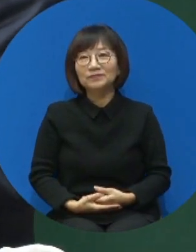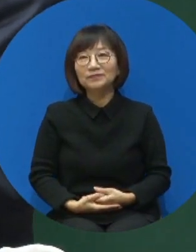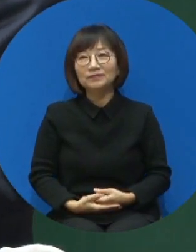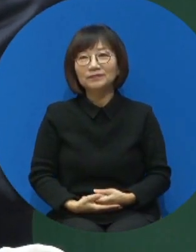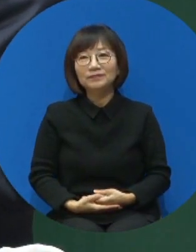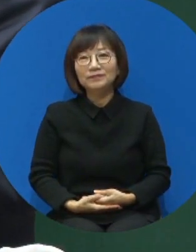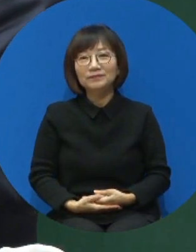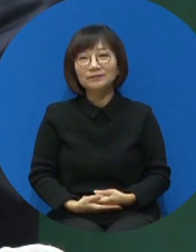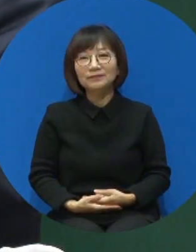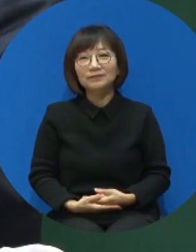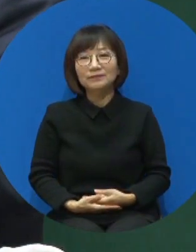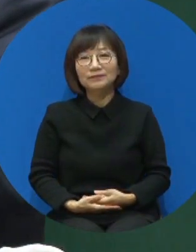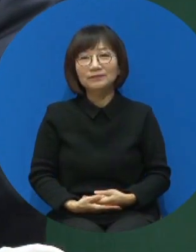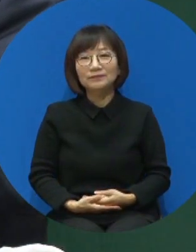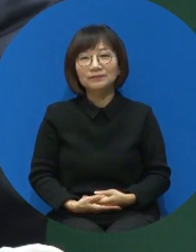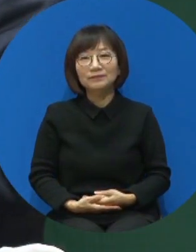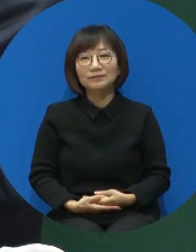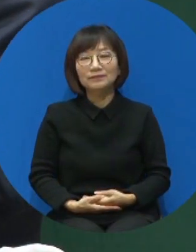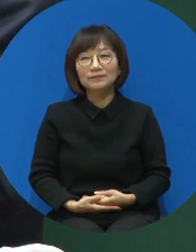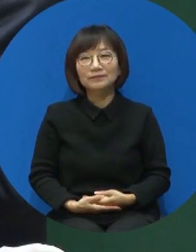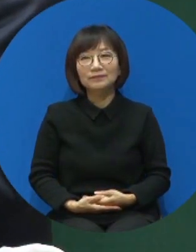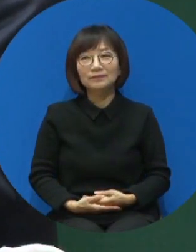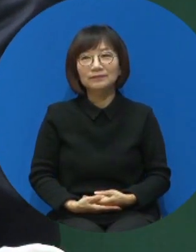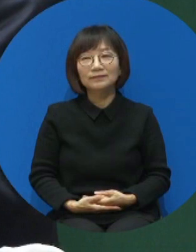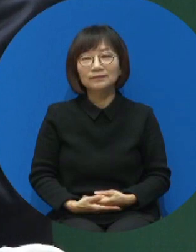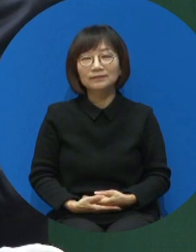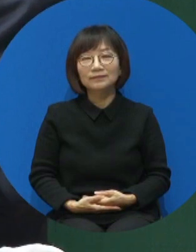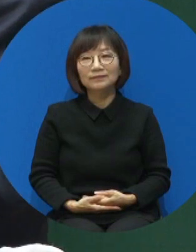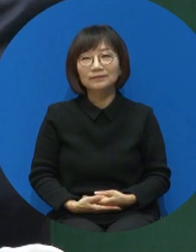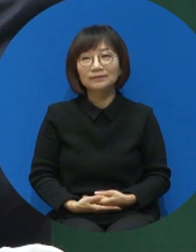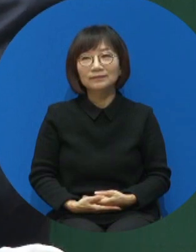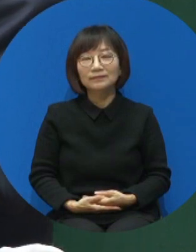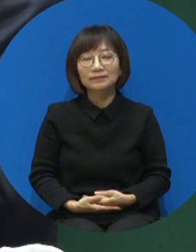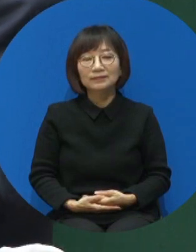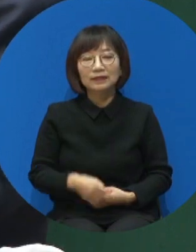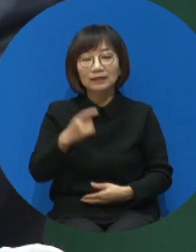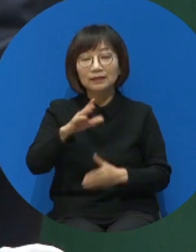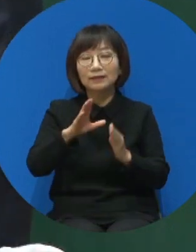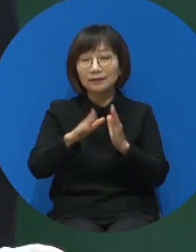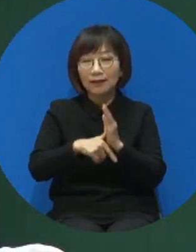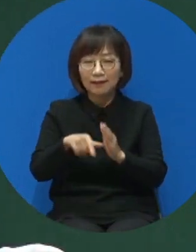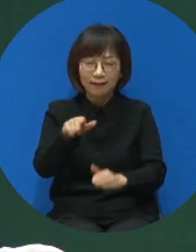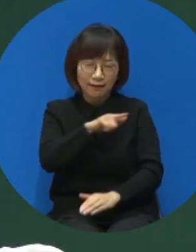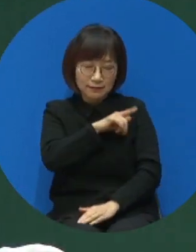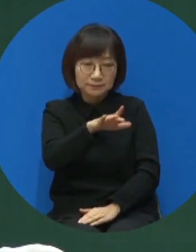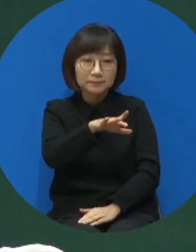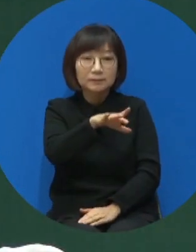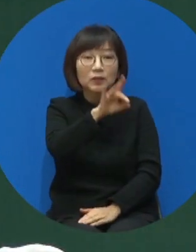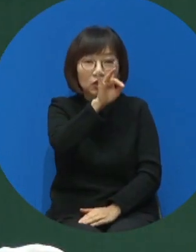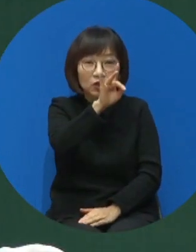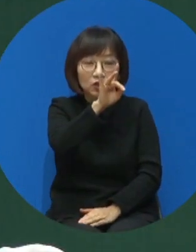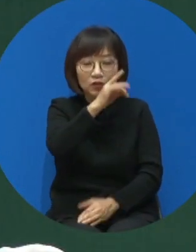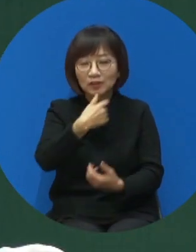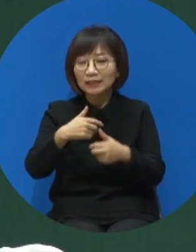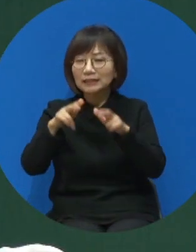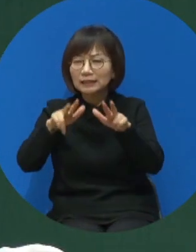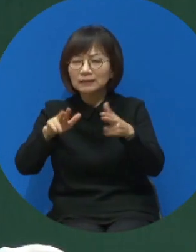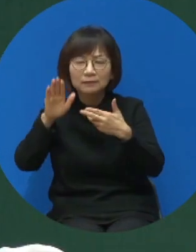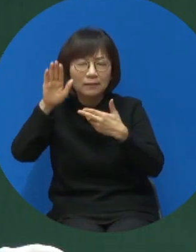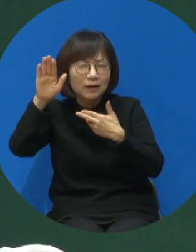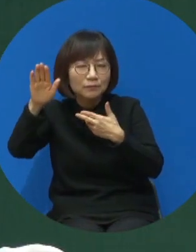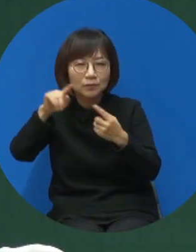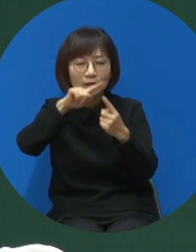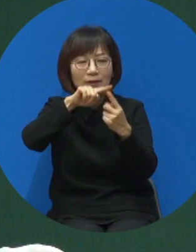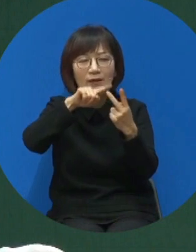hassan eid el quimbo lo vio máximo rating- un yo sigo miedo como un galón de gas y si terol al